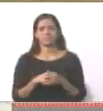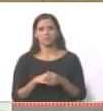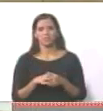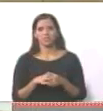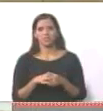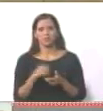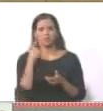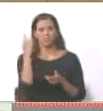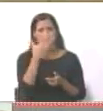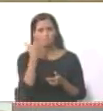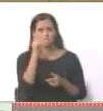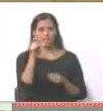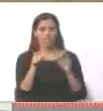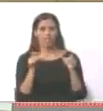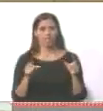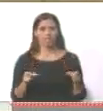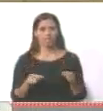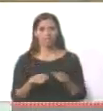ver si confunden a la gente.